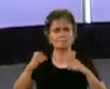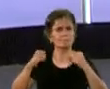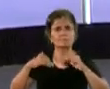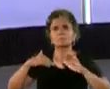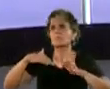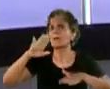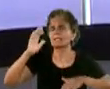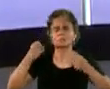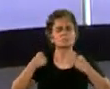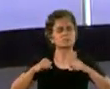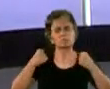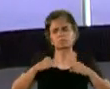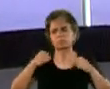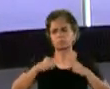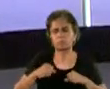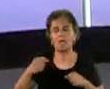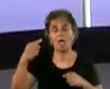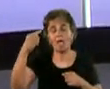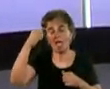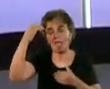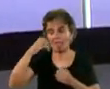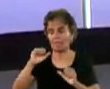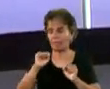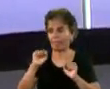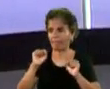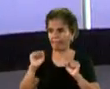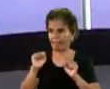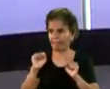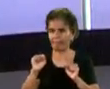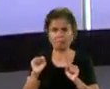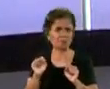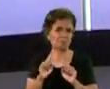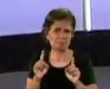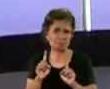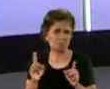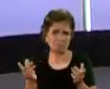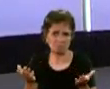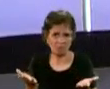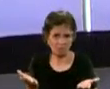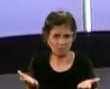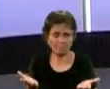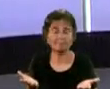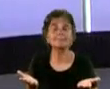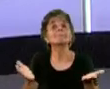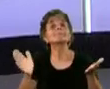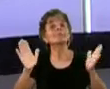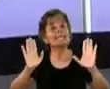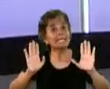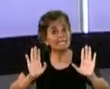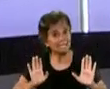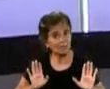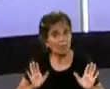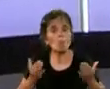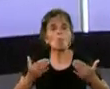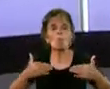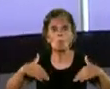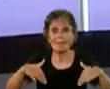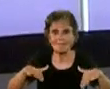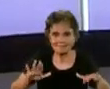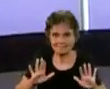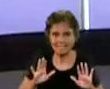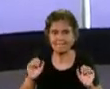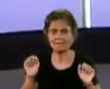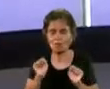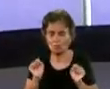registrado de que haya una enfermedad que produzca convulsiones dentro del alto rendimiento. Lo que sí están radicados son